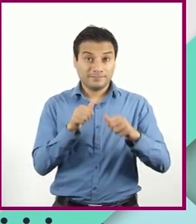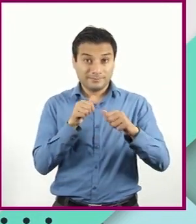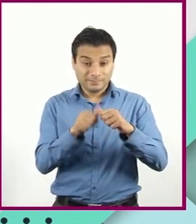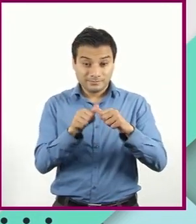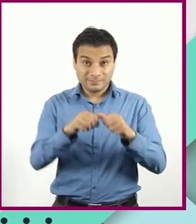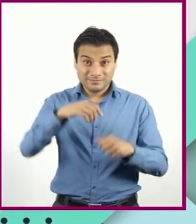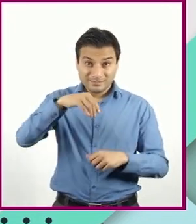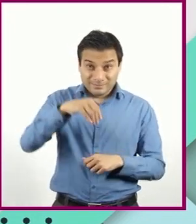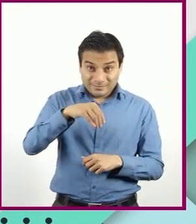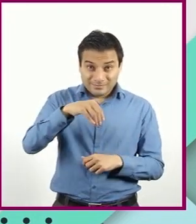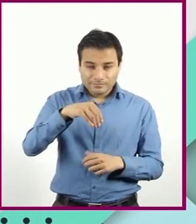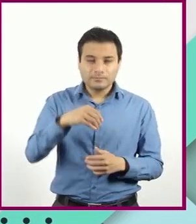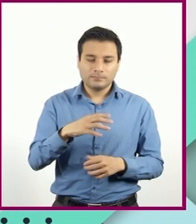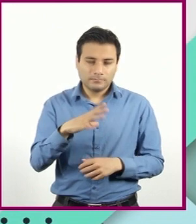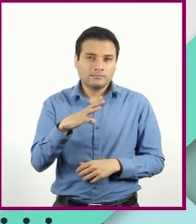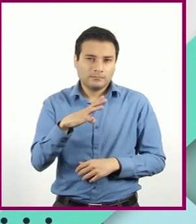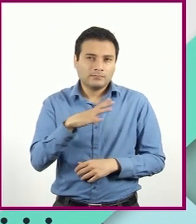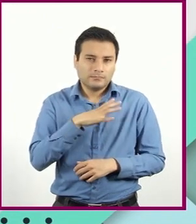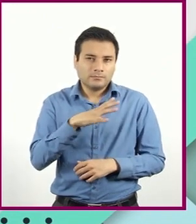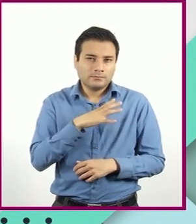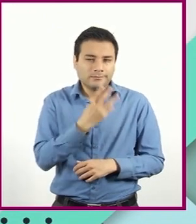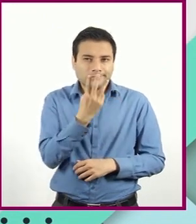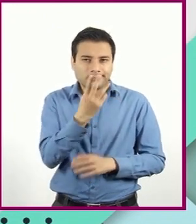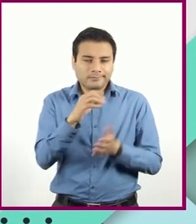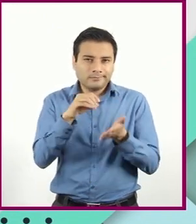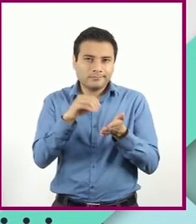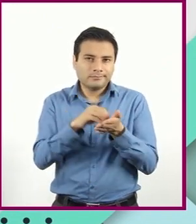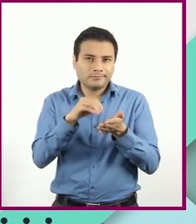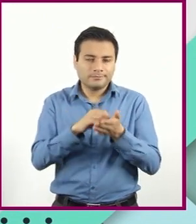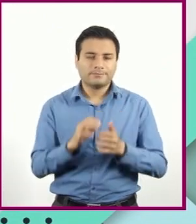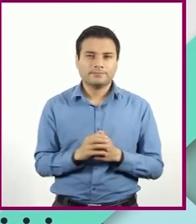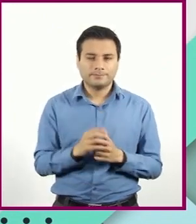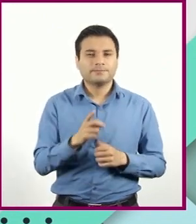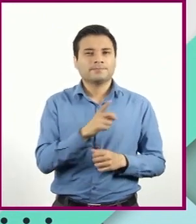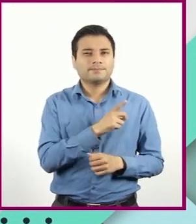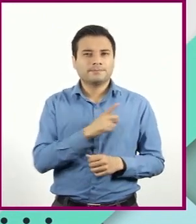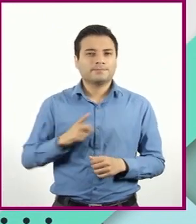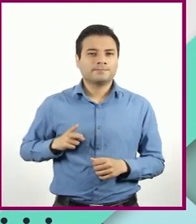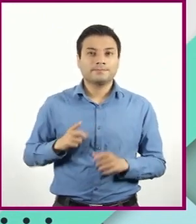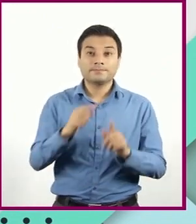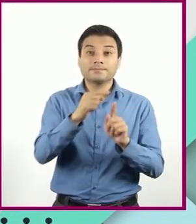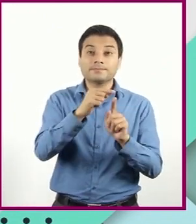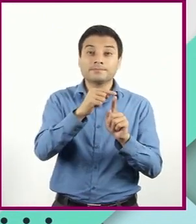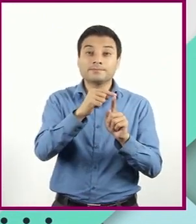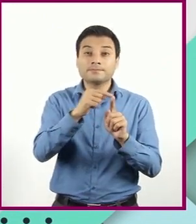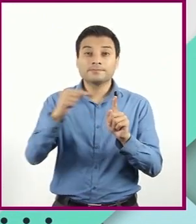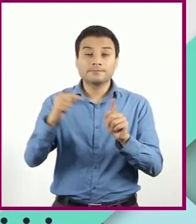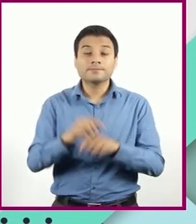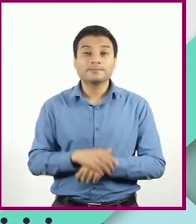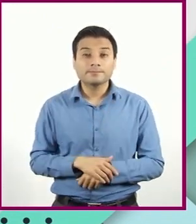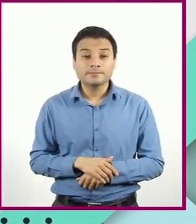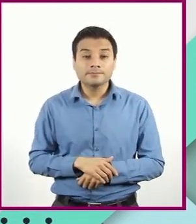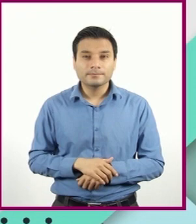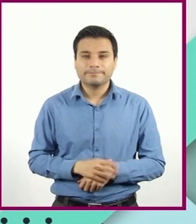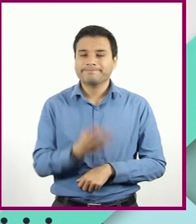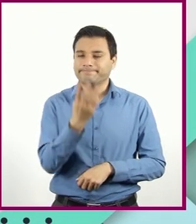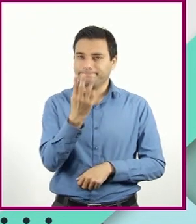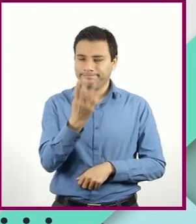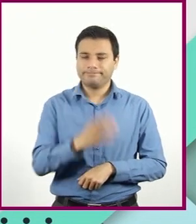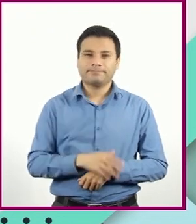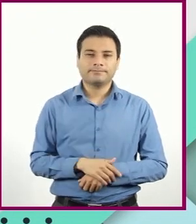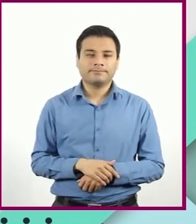sigue estando afectada, ahora por el factor 3, por lo que debemos dividir a ambos miembros de la igualdad entre